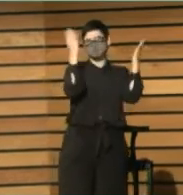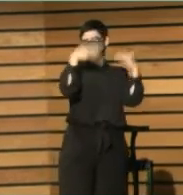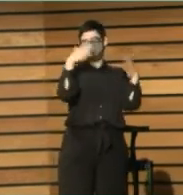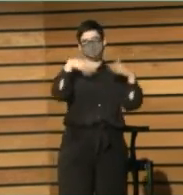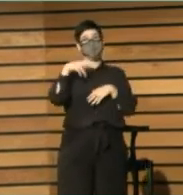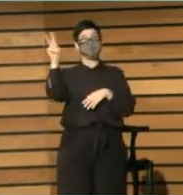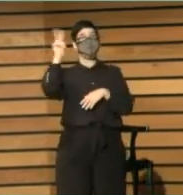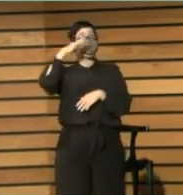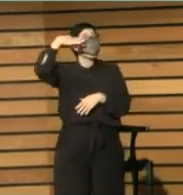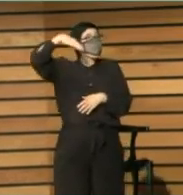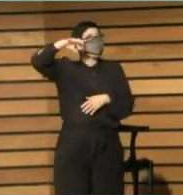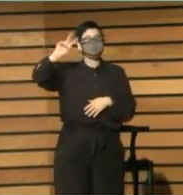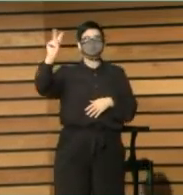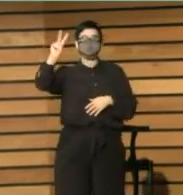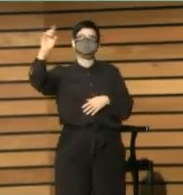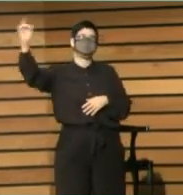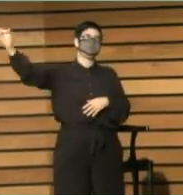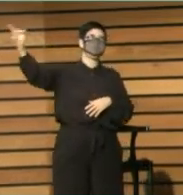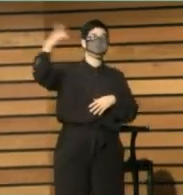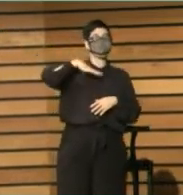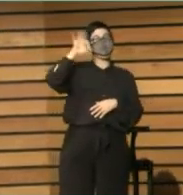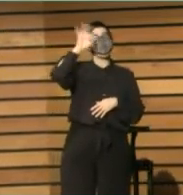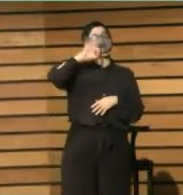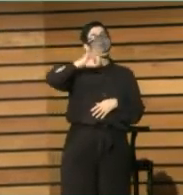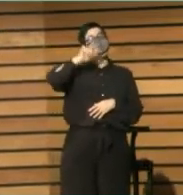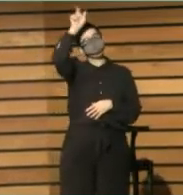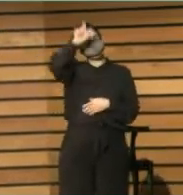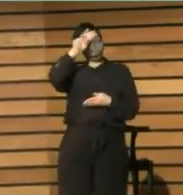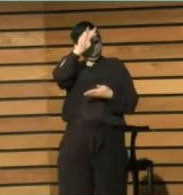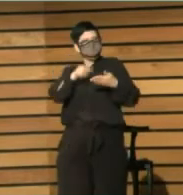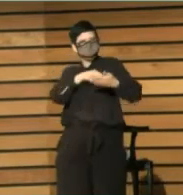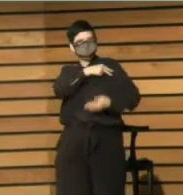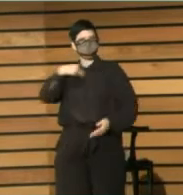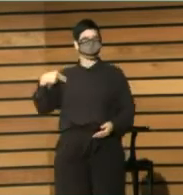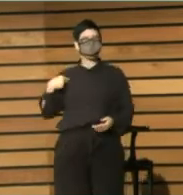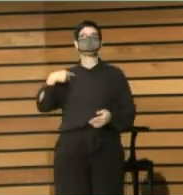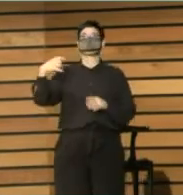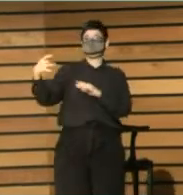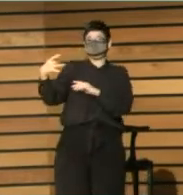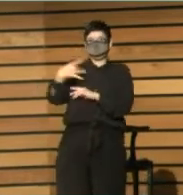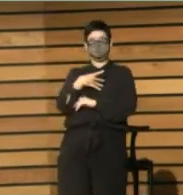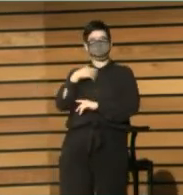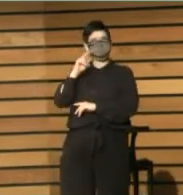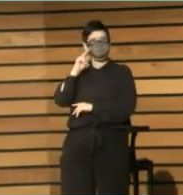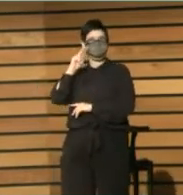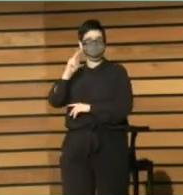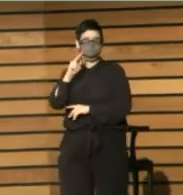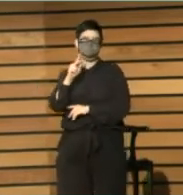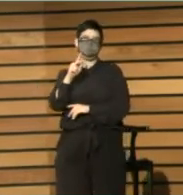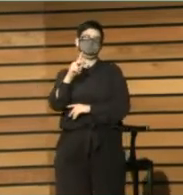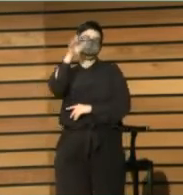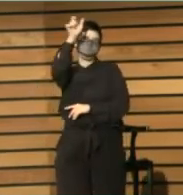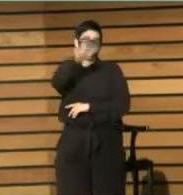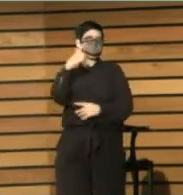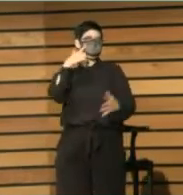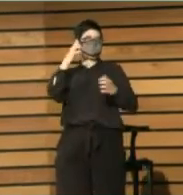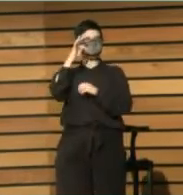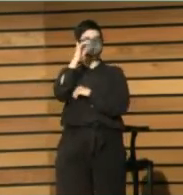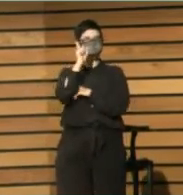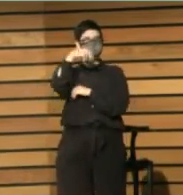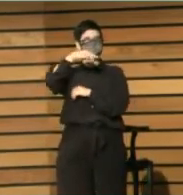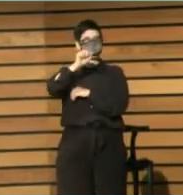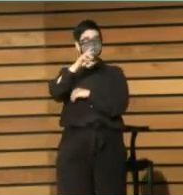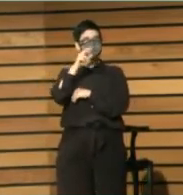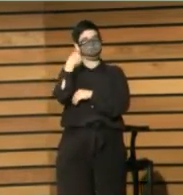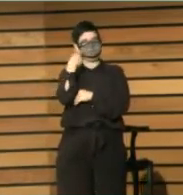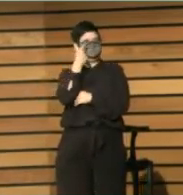el otro libro que mandaron los suecos para que viéramos a Tamara de niña, pero yo tenía la cabeza llena de libros, los soñaba, como